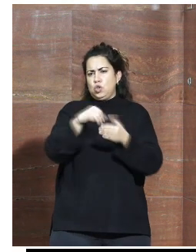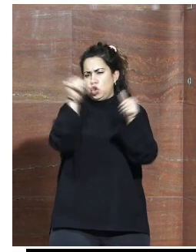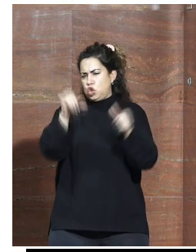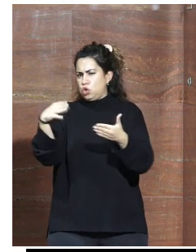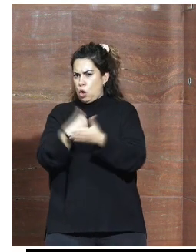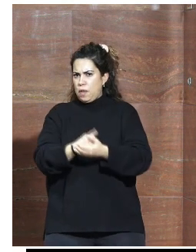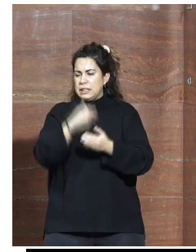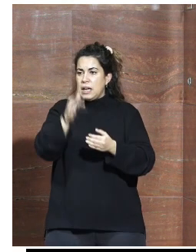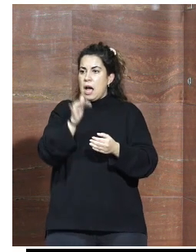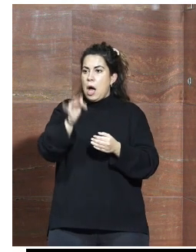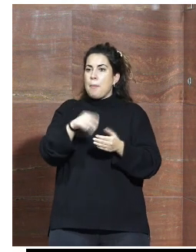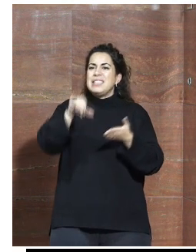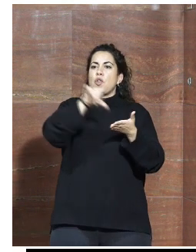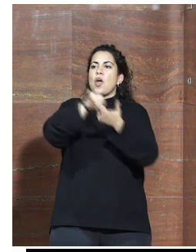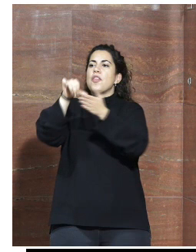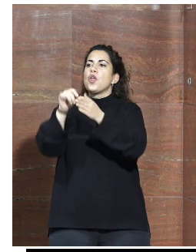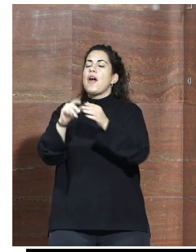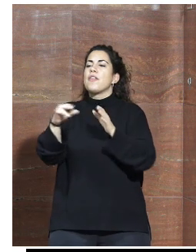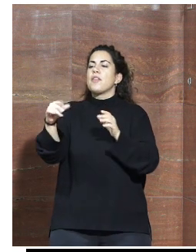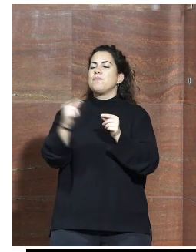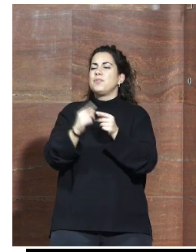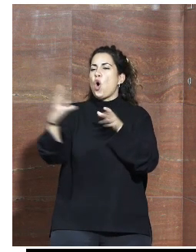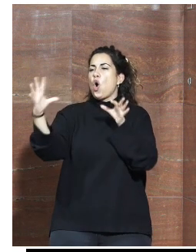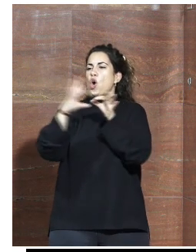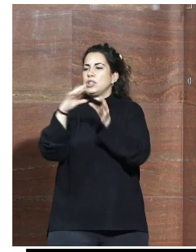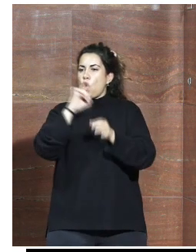y la conexión con distintas ciudades y el territorio, ¿no?